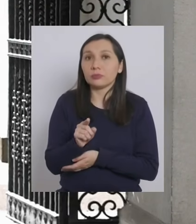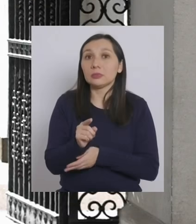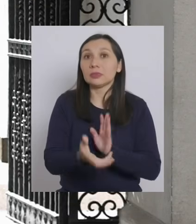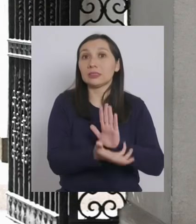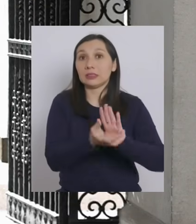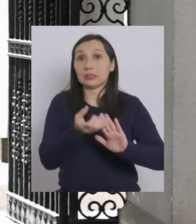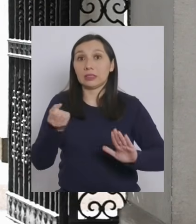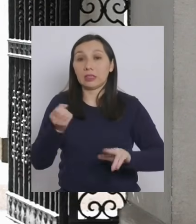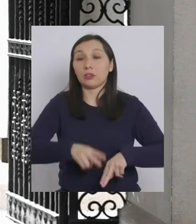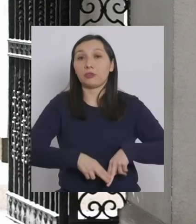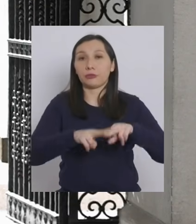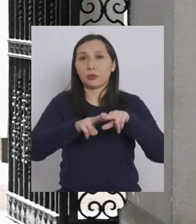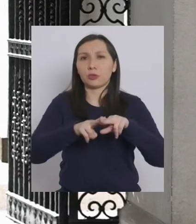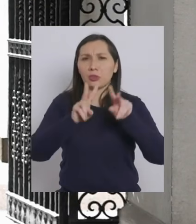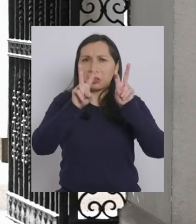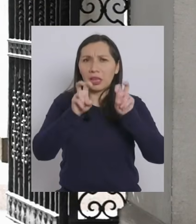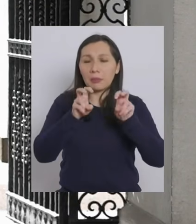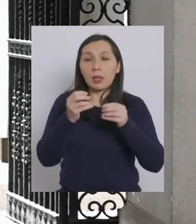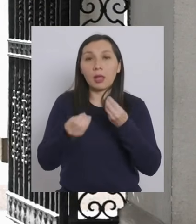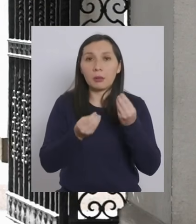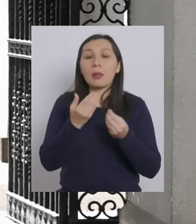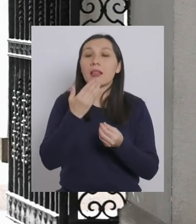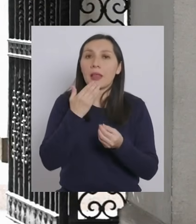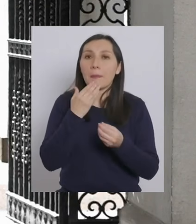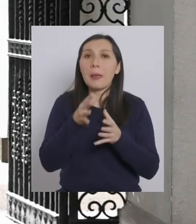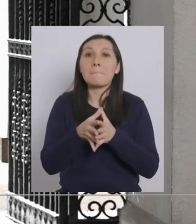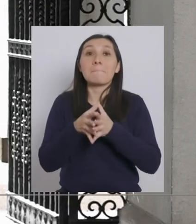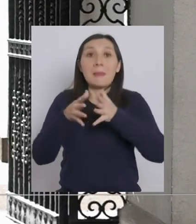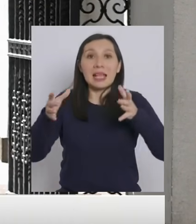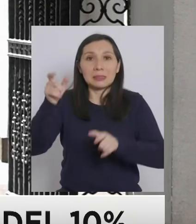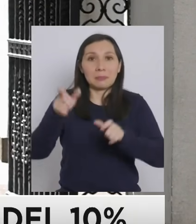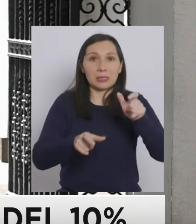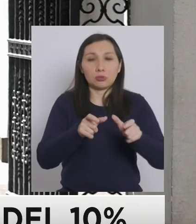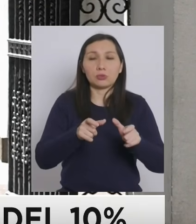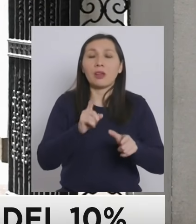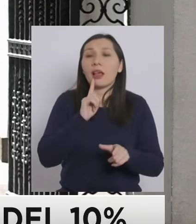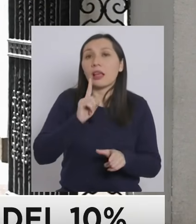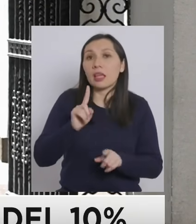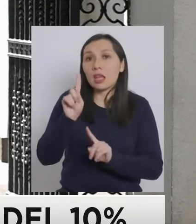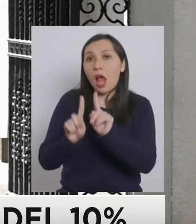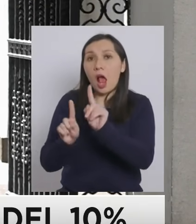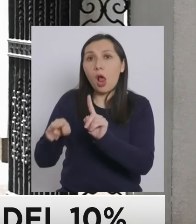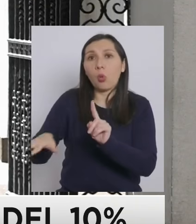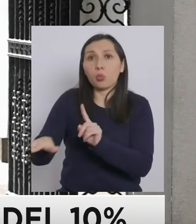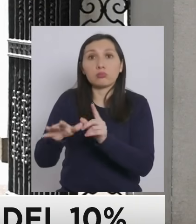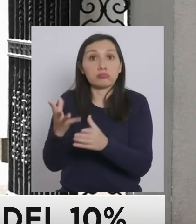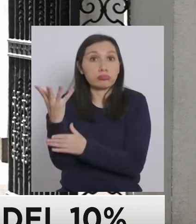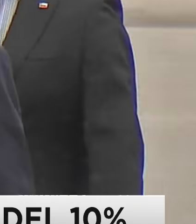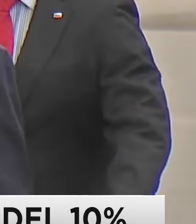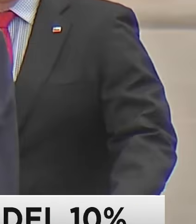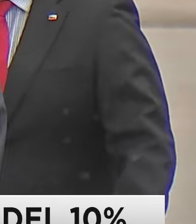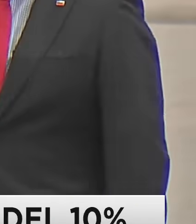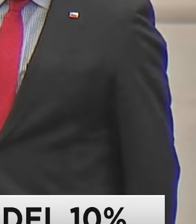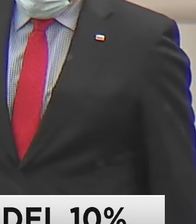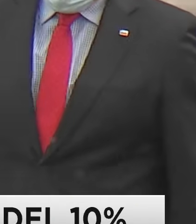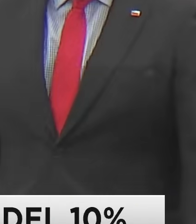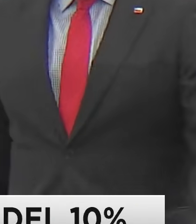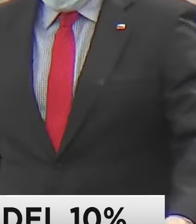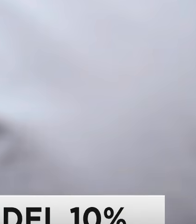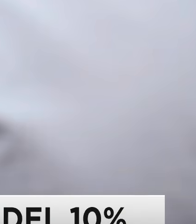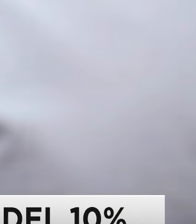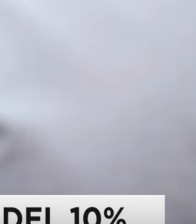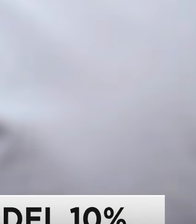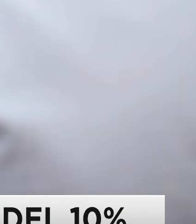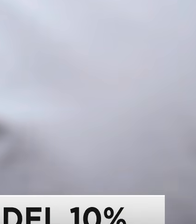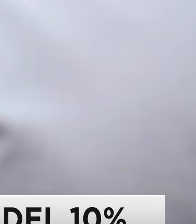retiro de fondo en la línea de que incluya más personas, particularmente aquellas que ya no tienen fondo. Pero mientras